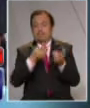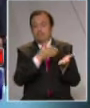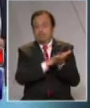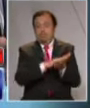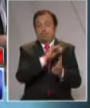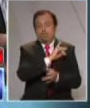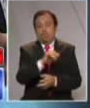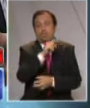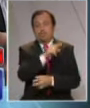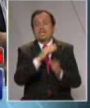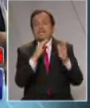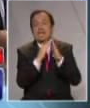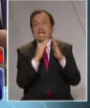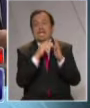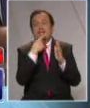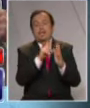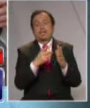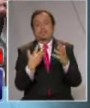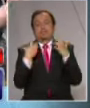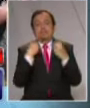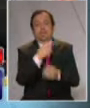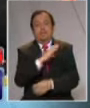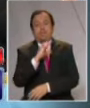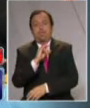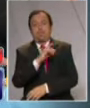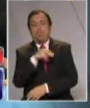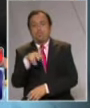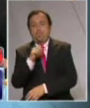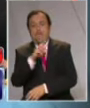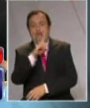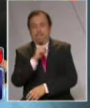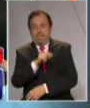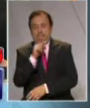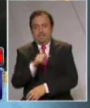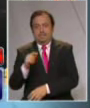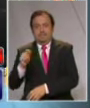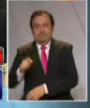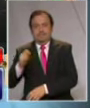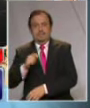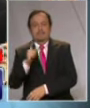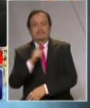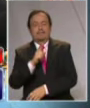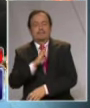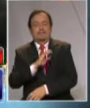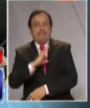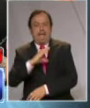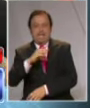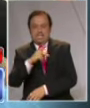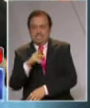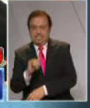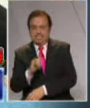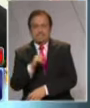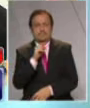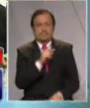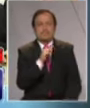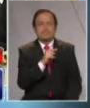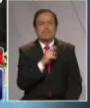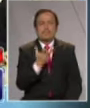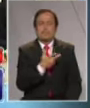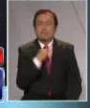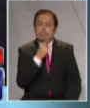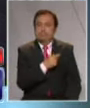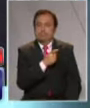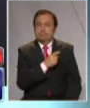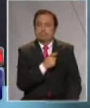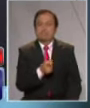luego esta casa quedó en manos de la cuñada del cónyuge del senador Bianchi. Eso en sí mismo constituye